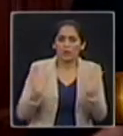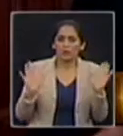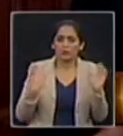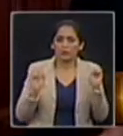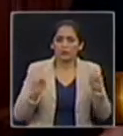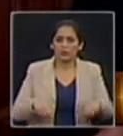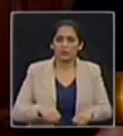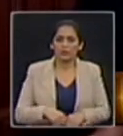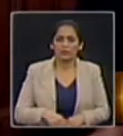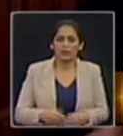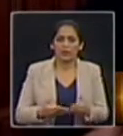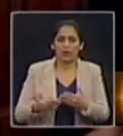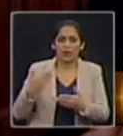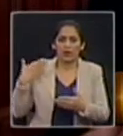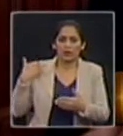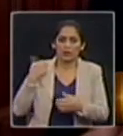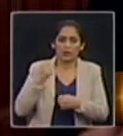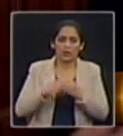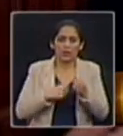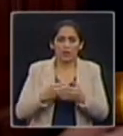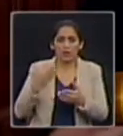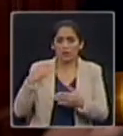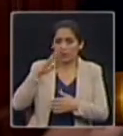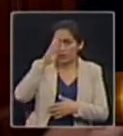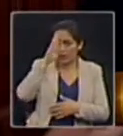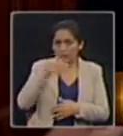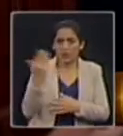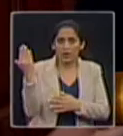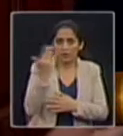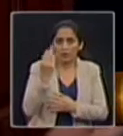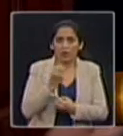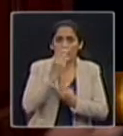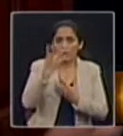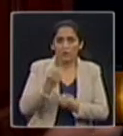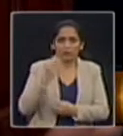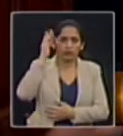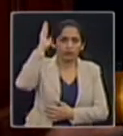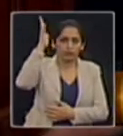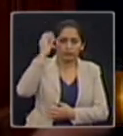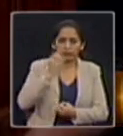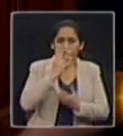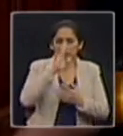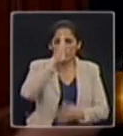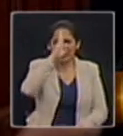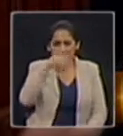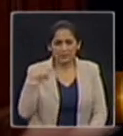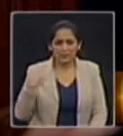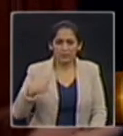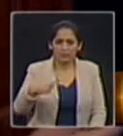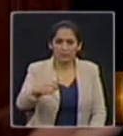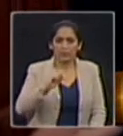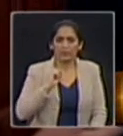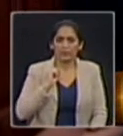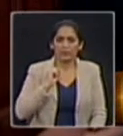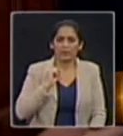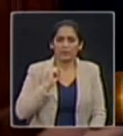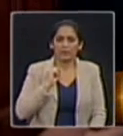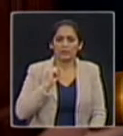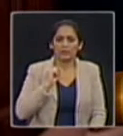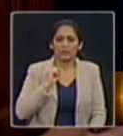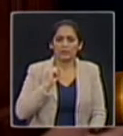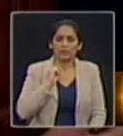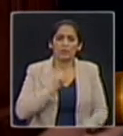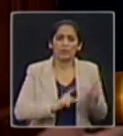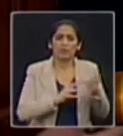anteriores teníamos enlace ciudadano y había muchos pronunciamientos casi en el mismo sentido de Lenín